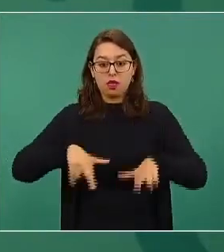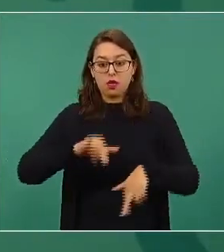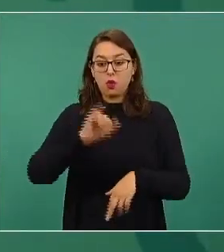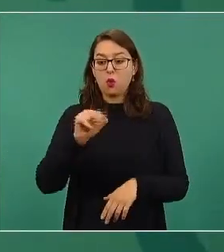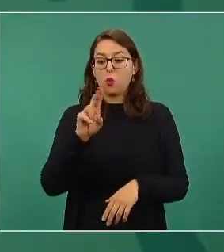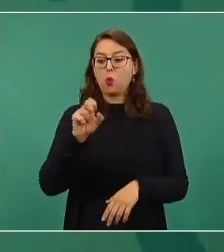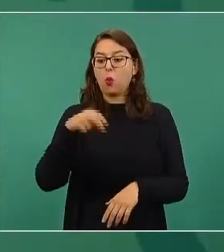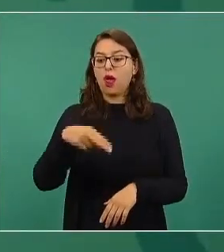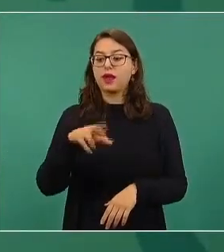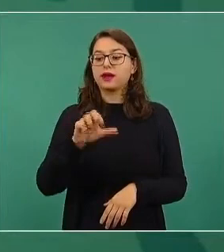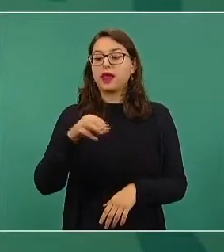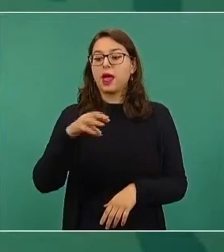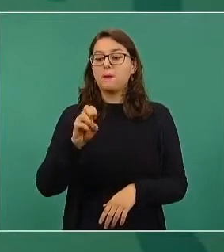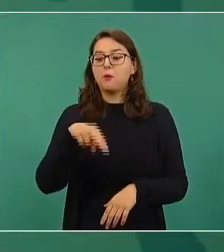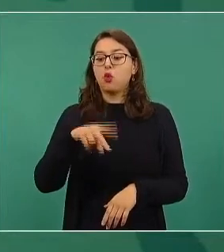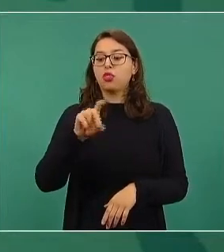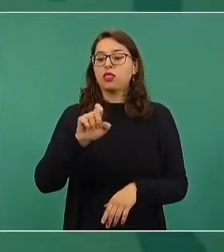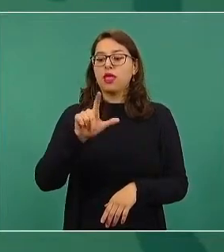ONU,